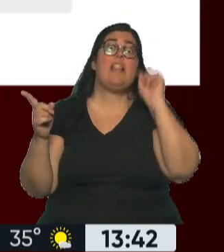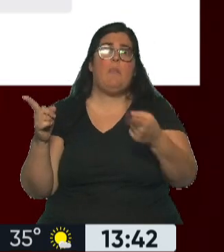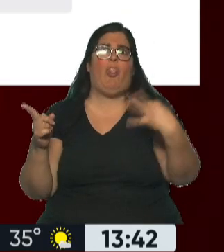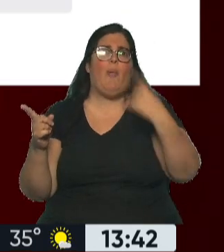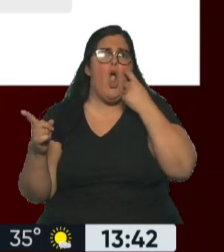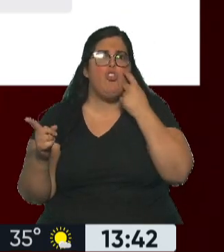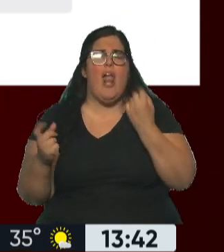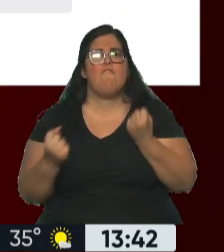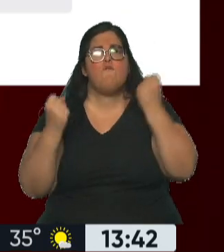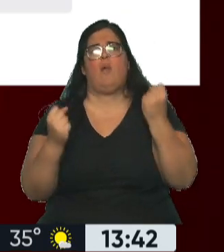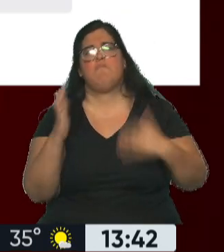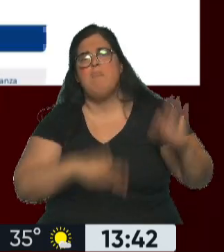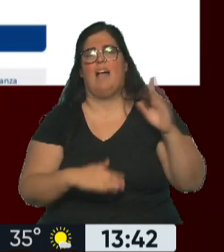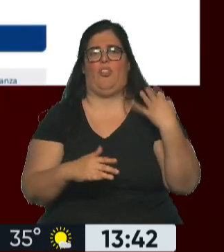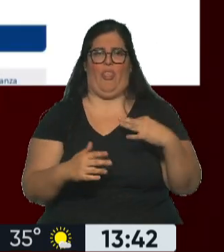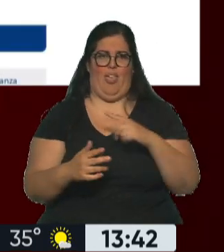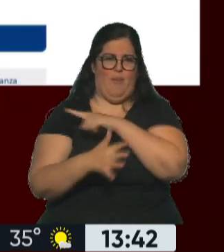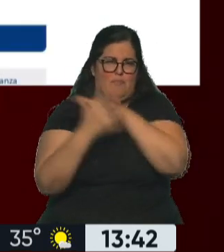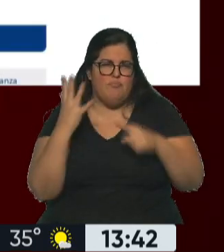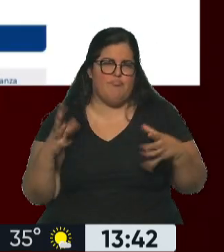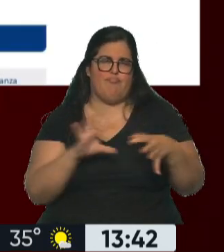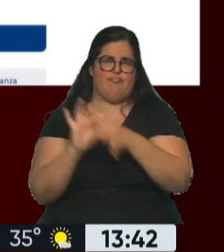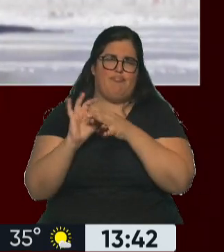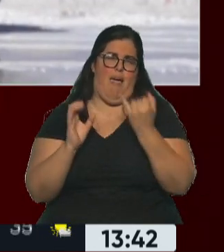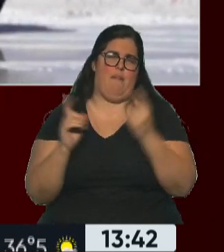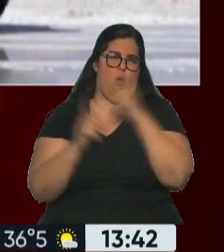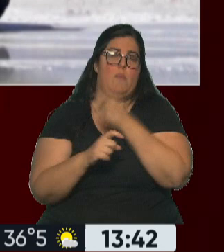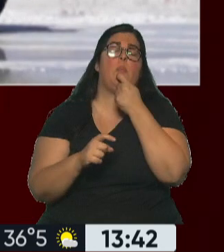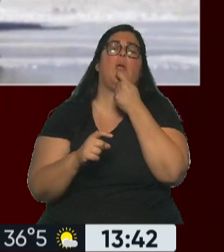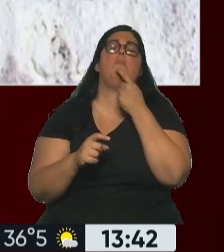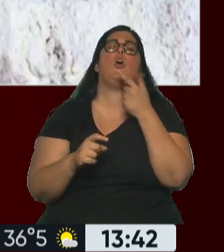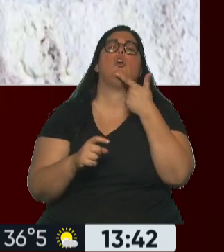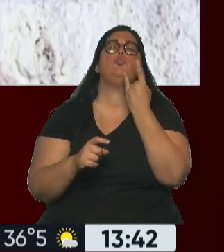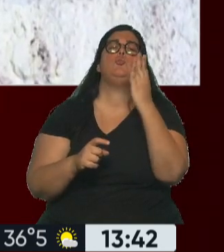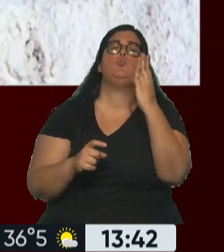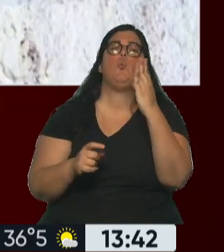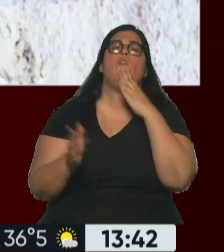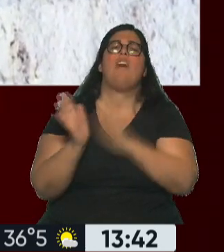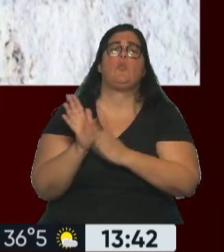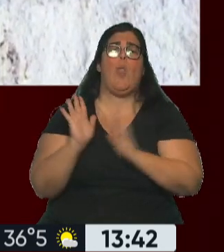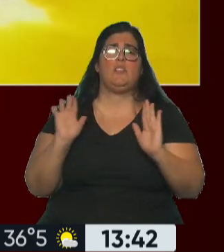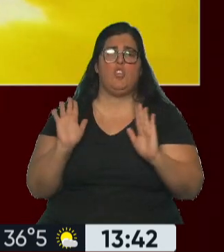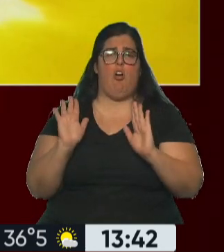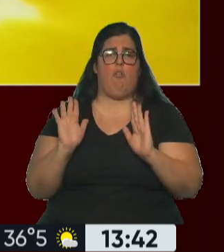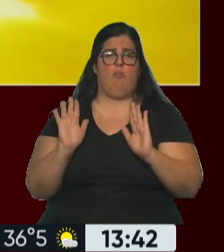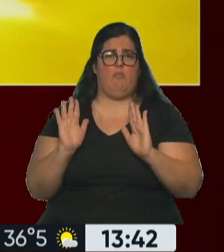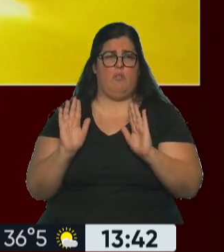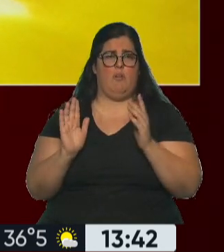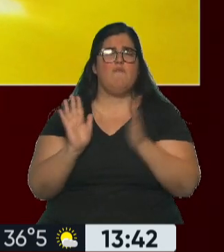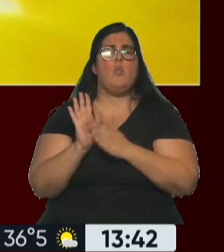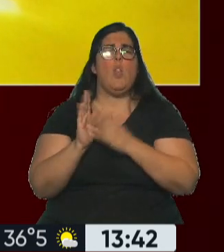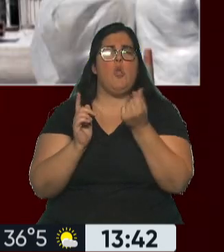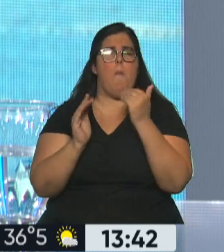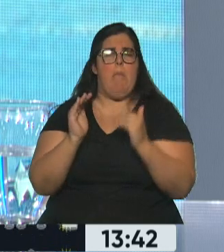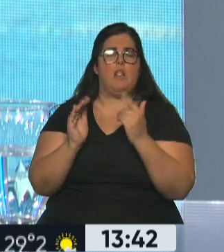fuertemente, intervenir más fuertemente. Por ejemplo, lo que tiene que ver con la subfacturación. Se dio una cosa muy extraña en la Argentina que se menciona